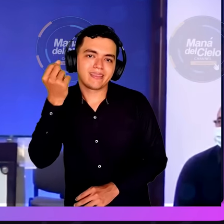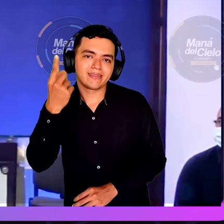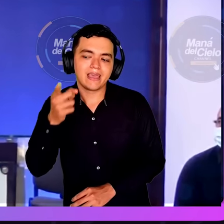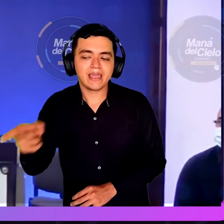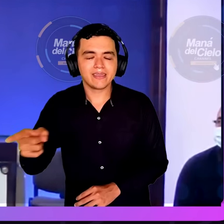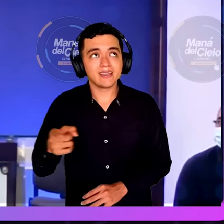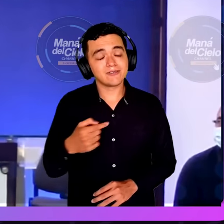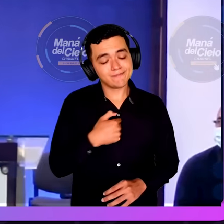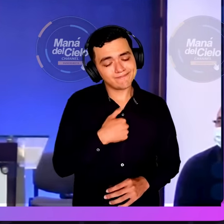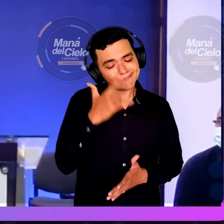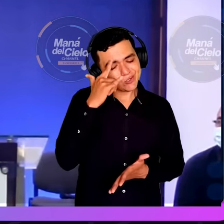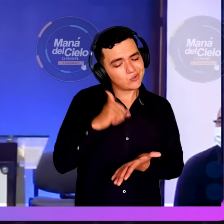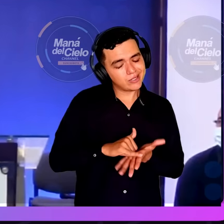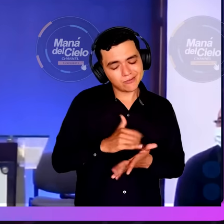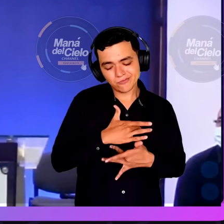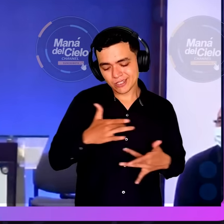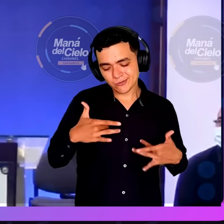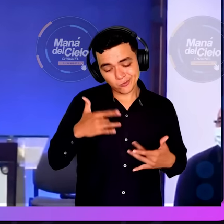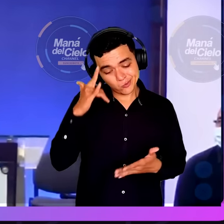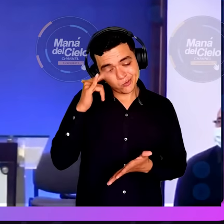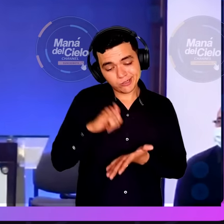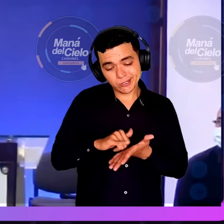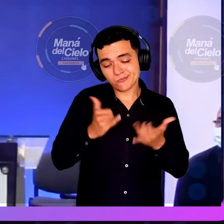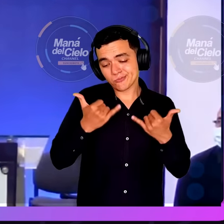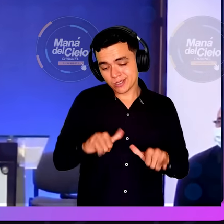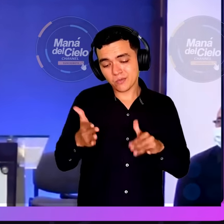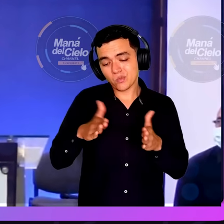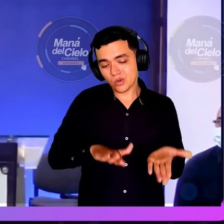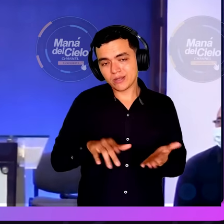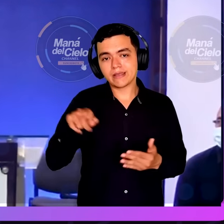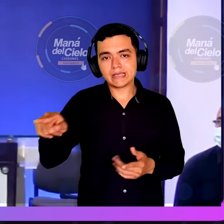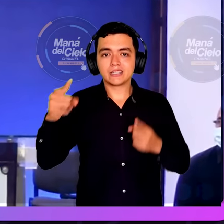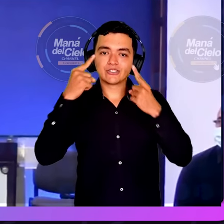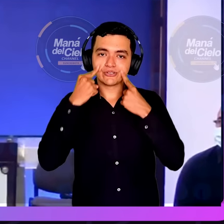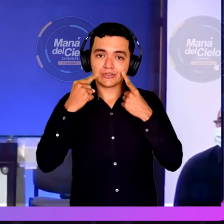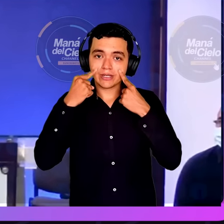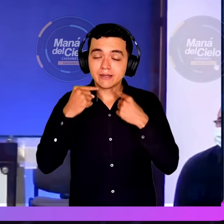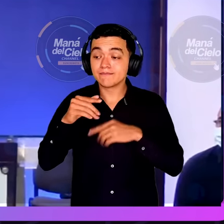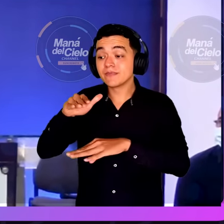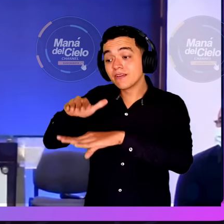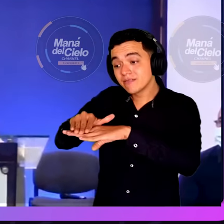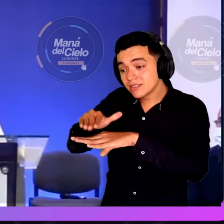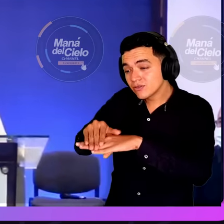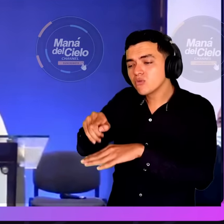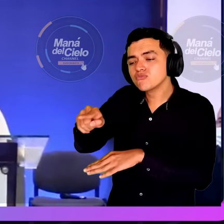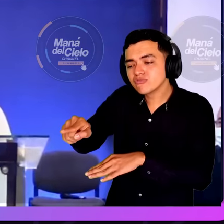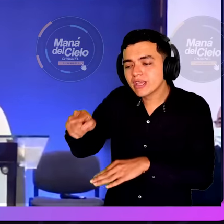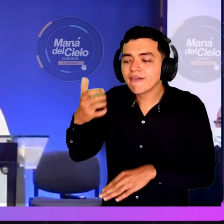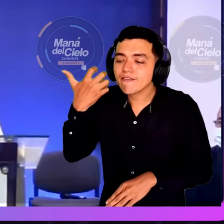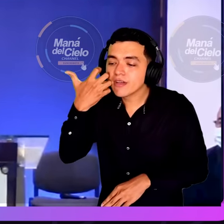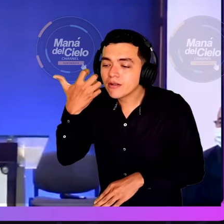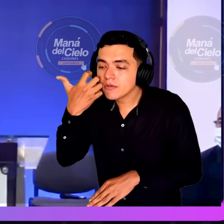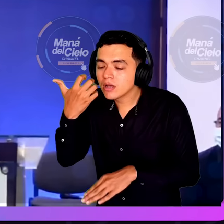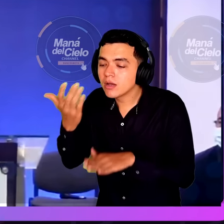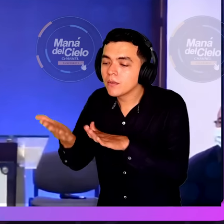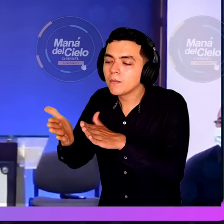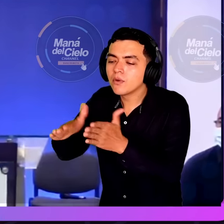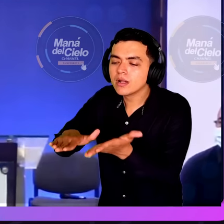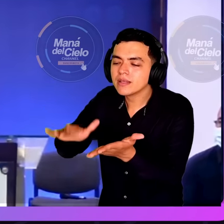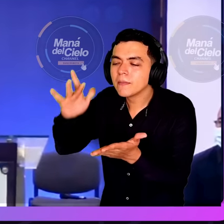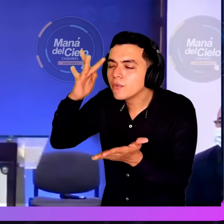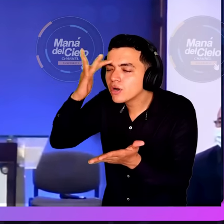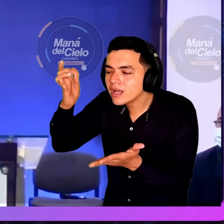enfermarse, cuando ya estaba hospitalizada. Hermana, que ella está hospitalizada, usted puede ir. Le dije: claro, bueno, me preparé, dame la palabra. Bueno, en